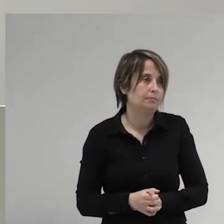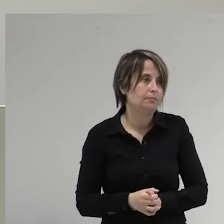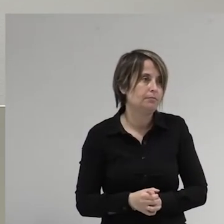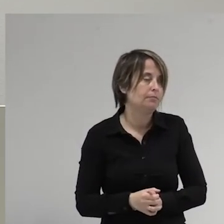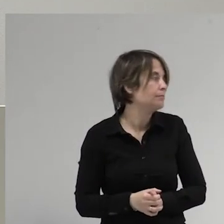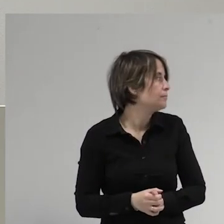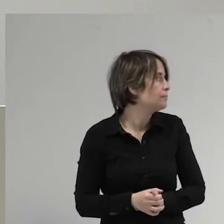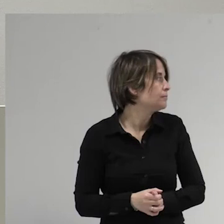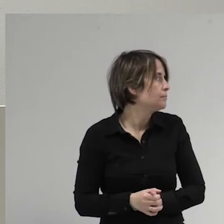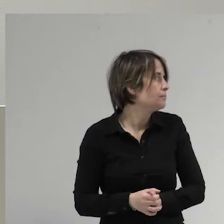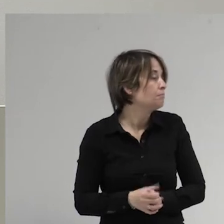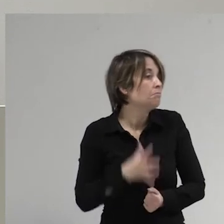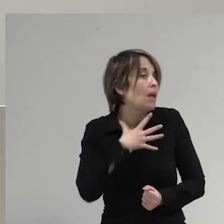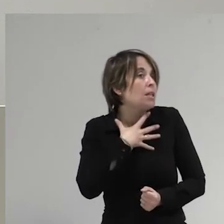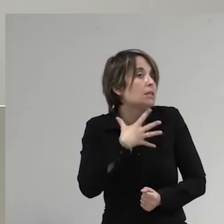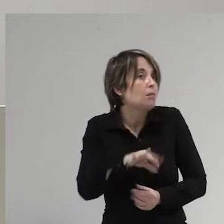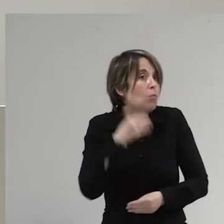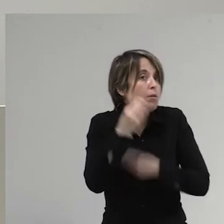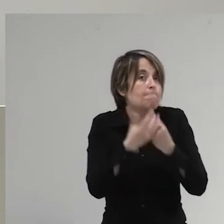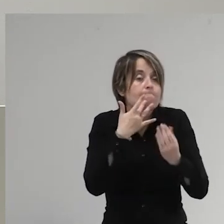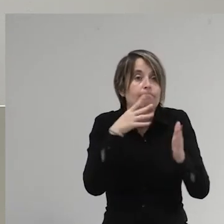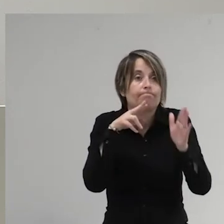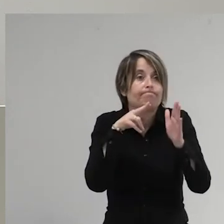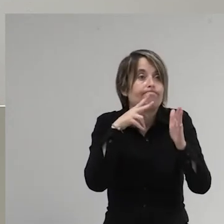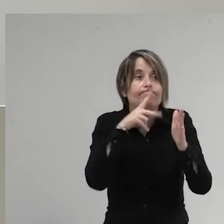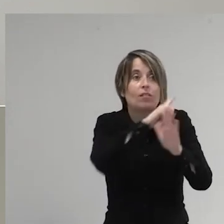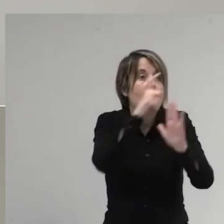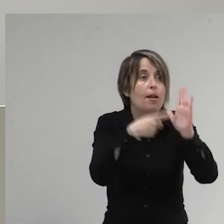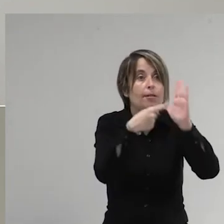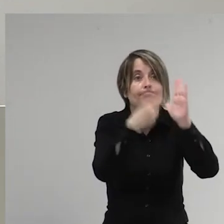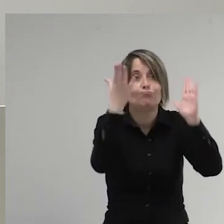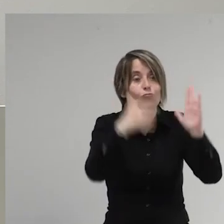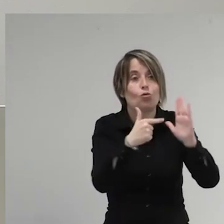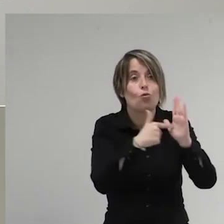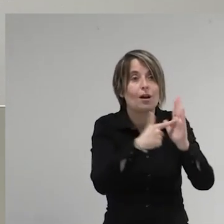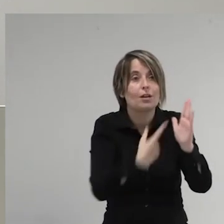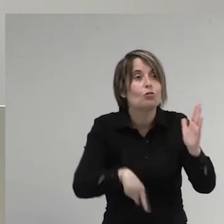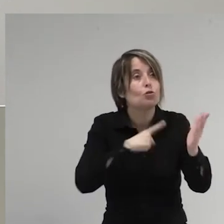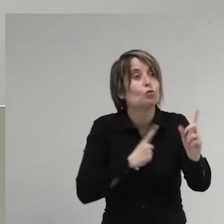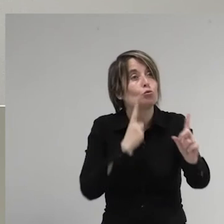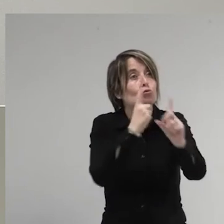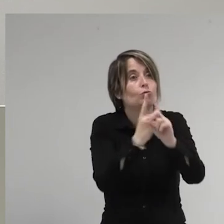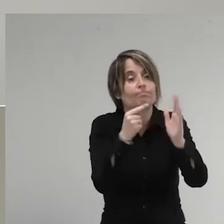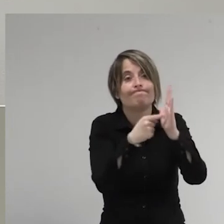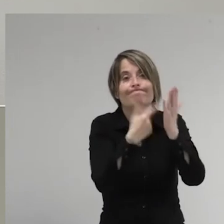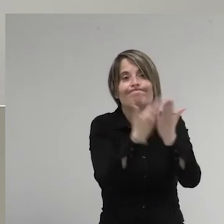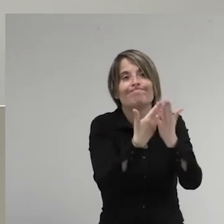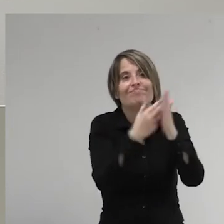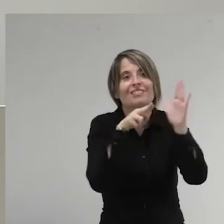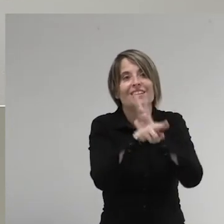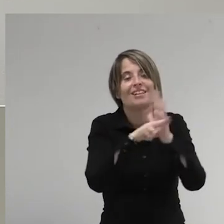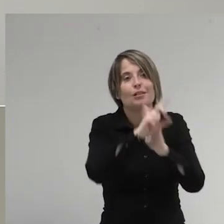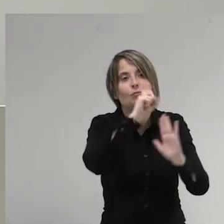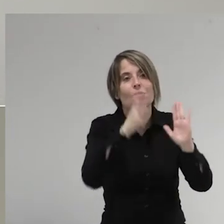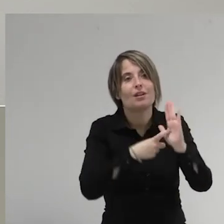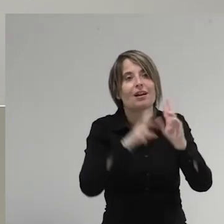O sea, ¿se le puede interpelar? No tenemos mecanismos de interpelación legal, no existe casi el racismo a nivel legal. O sea, no tenemos mecanismos legales para